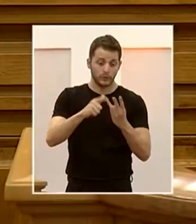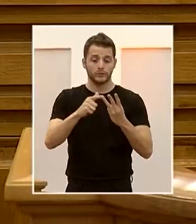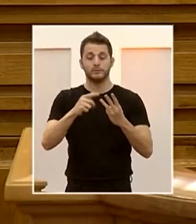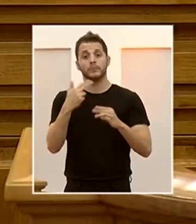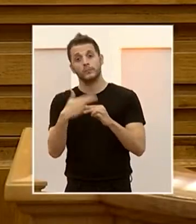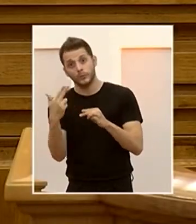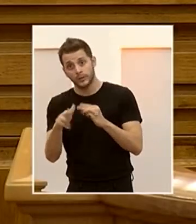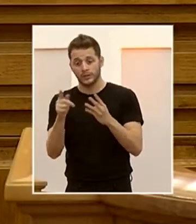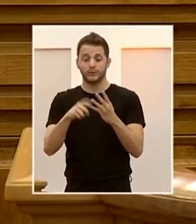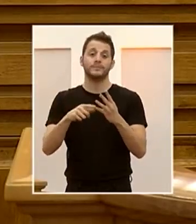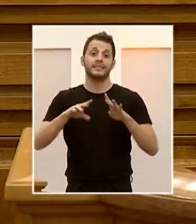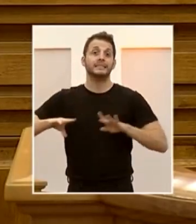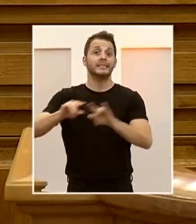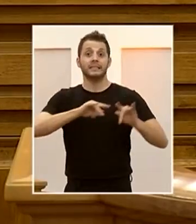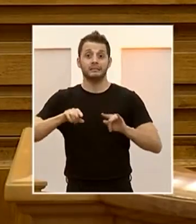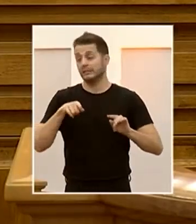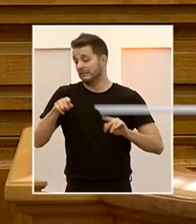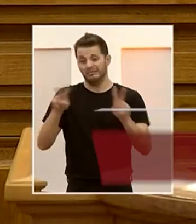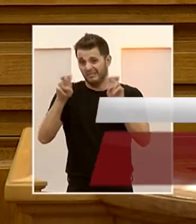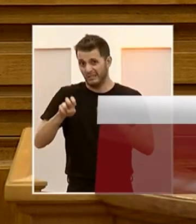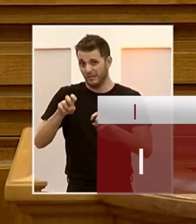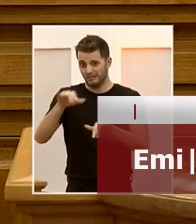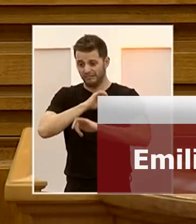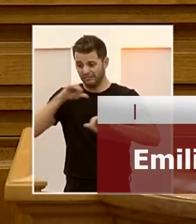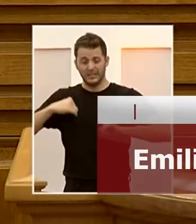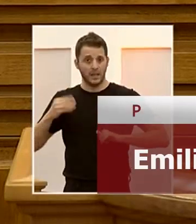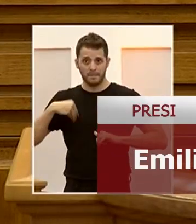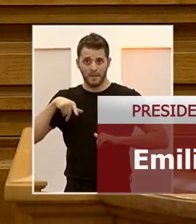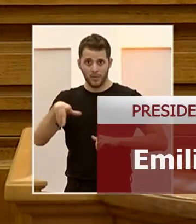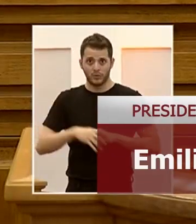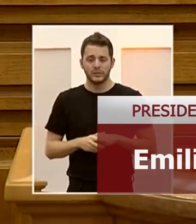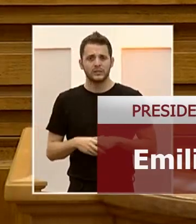que es lo que hacen básicamente los independentistas, es un fenómeno de populismo